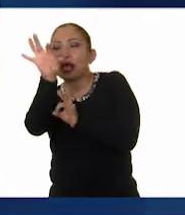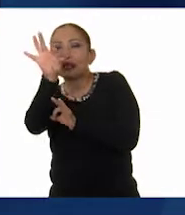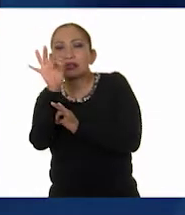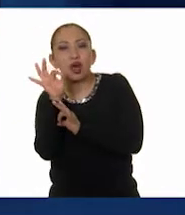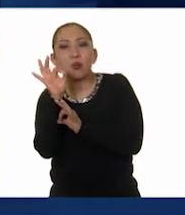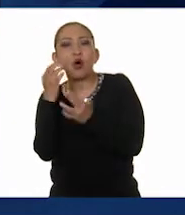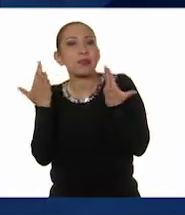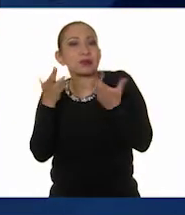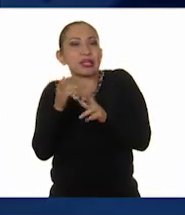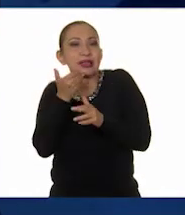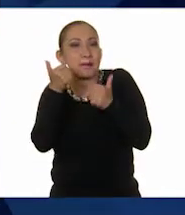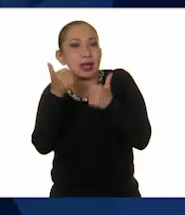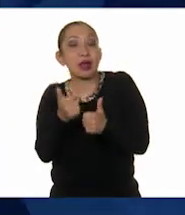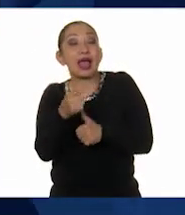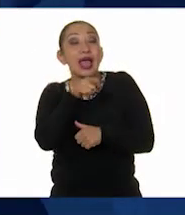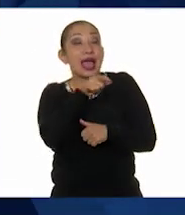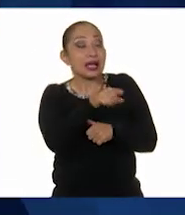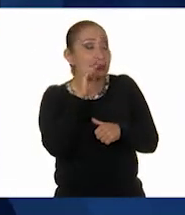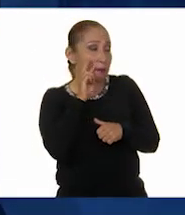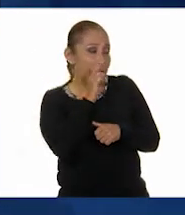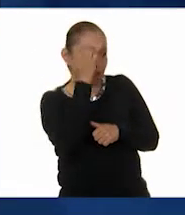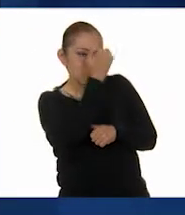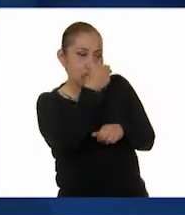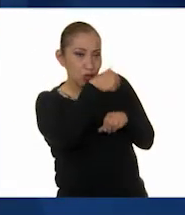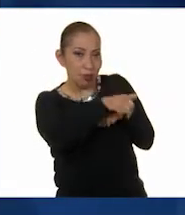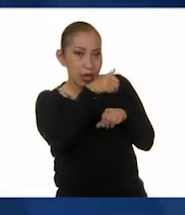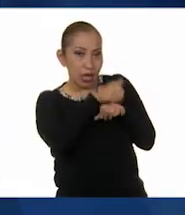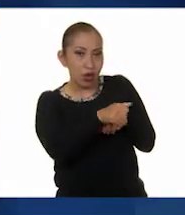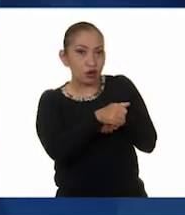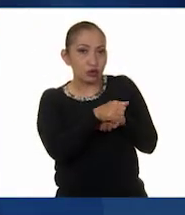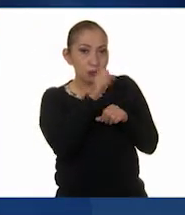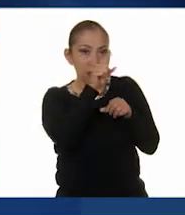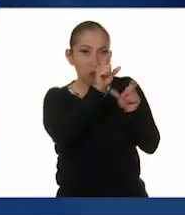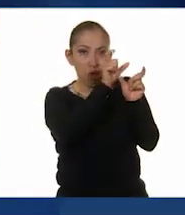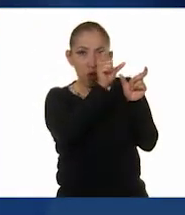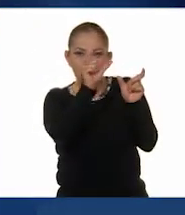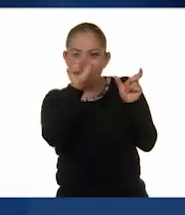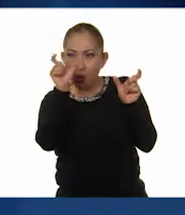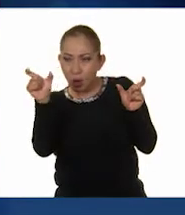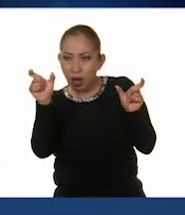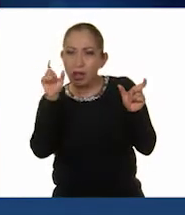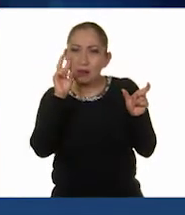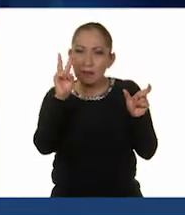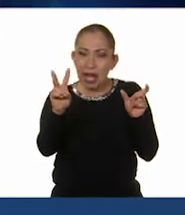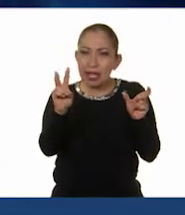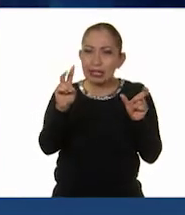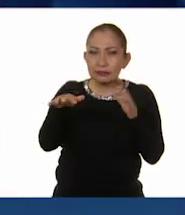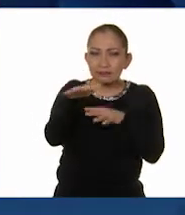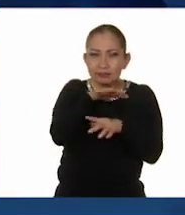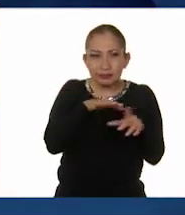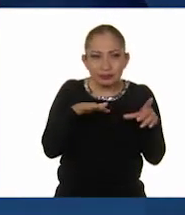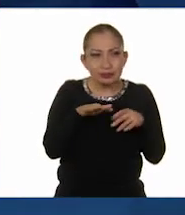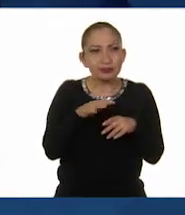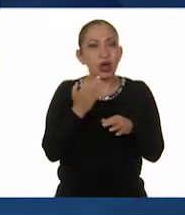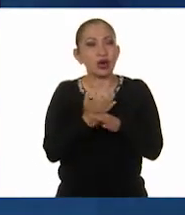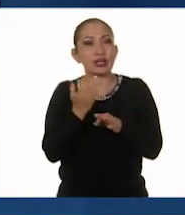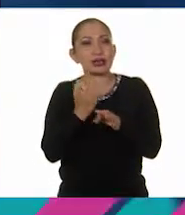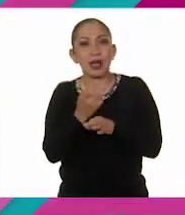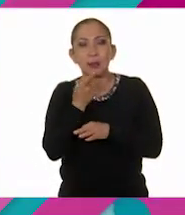Eso depende de analizar los datos y los valores de las medidas, así como del contexto o la situación a la que estemos